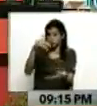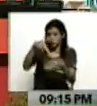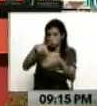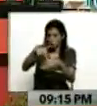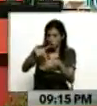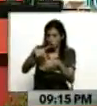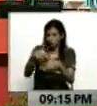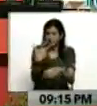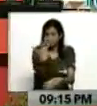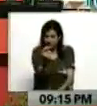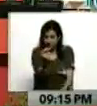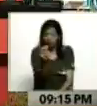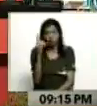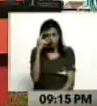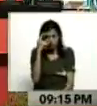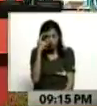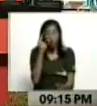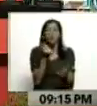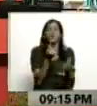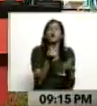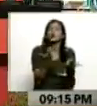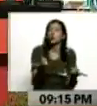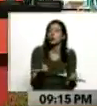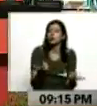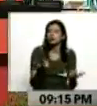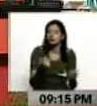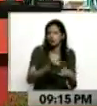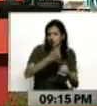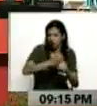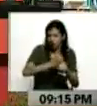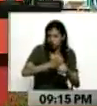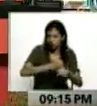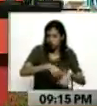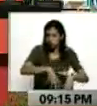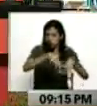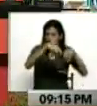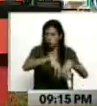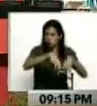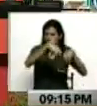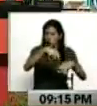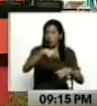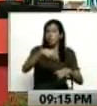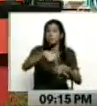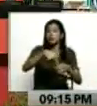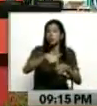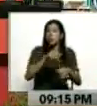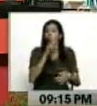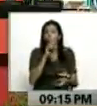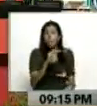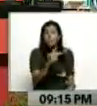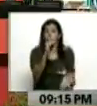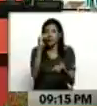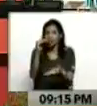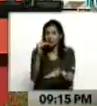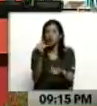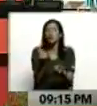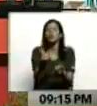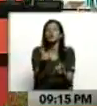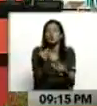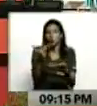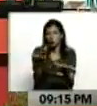recordarle que el promedio para extraer nuestro petróleo por barril está alrededor de